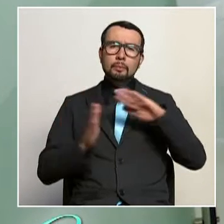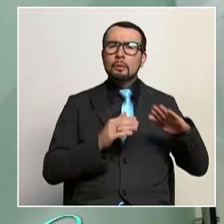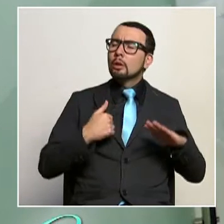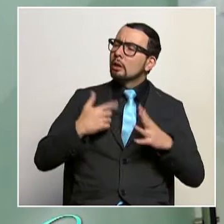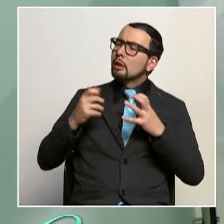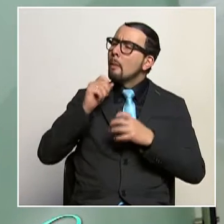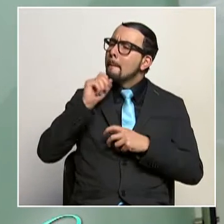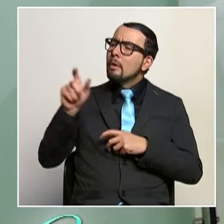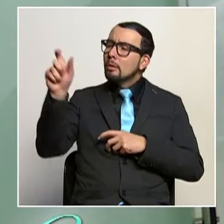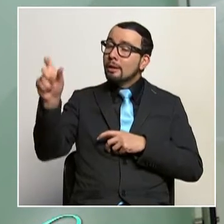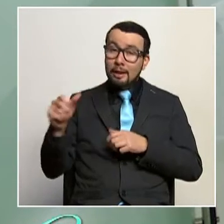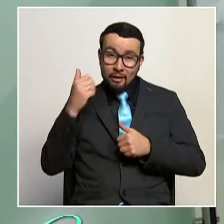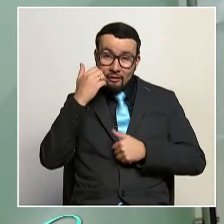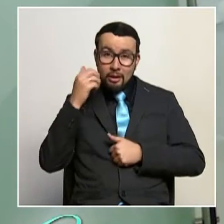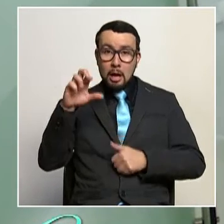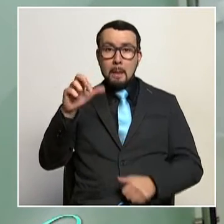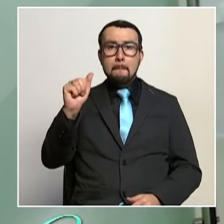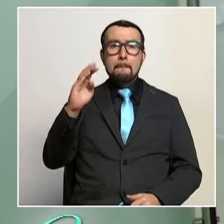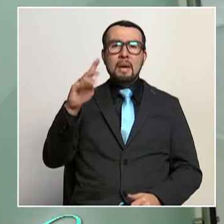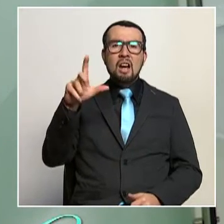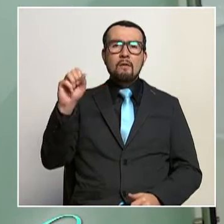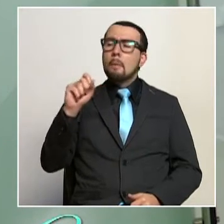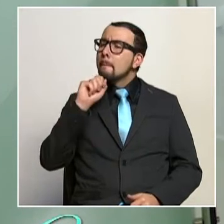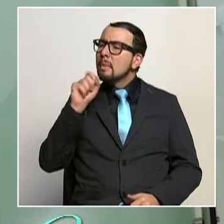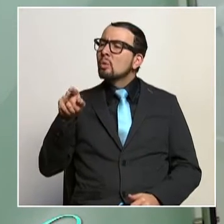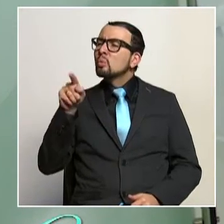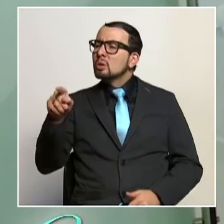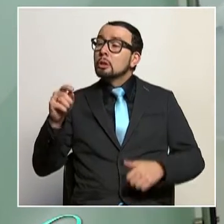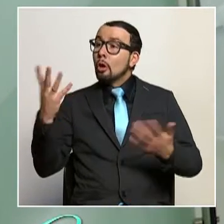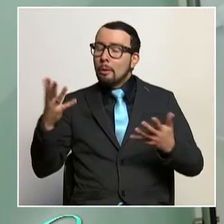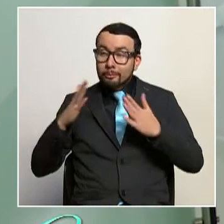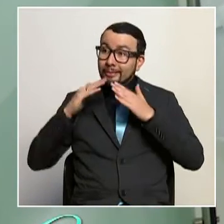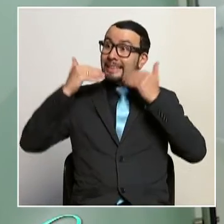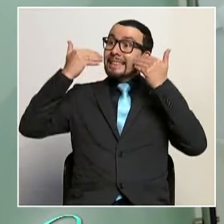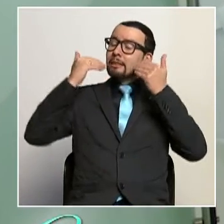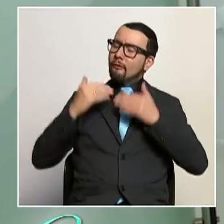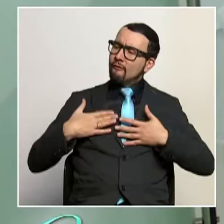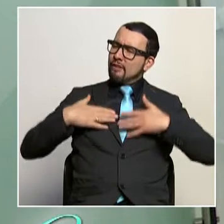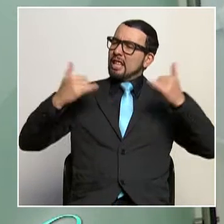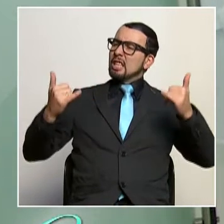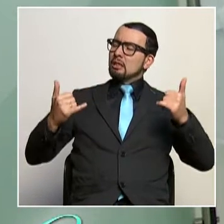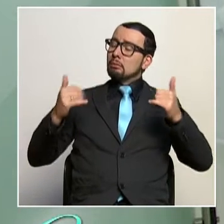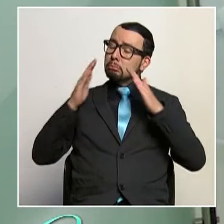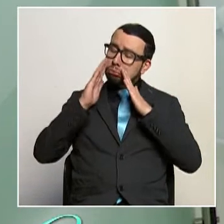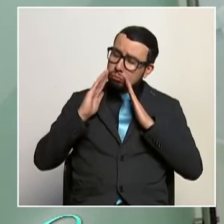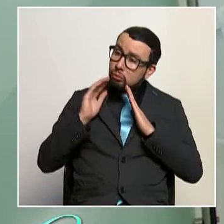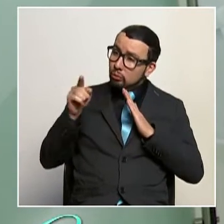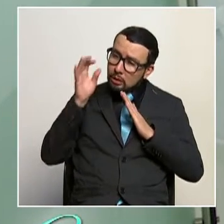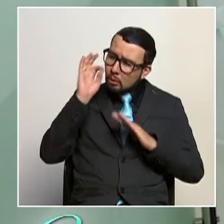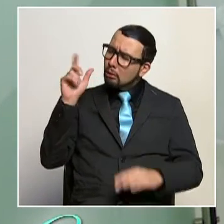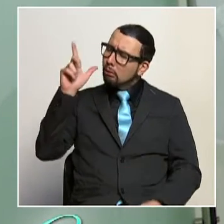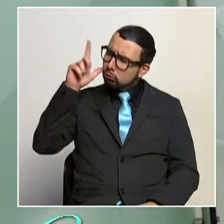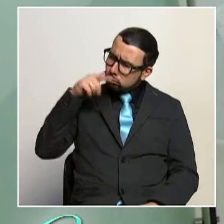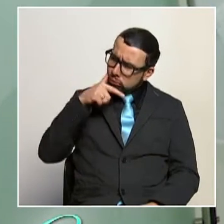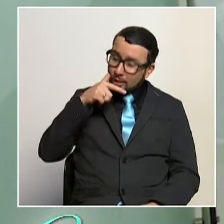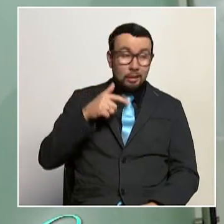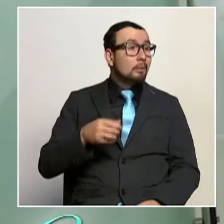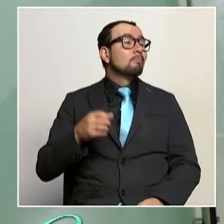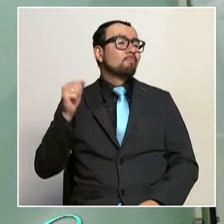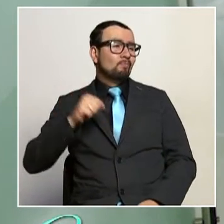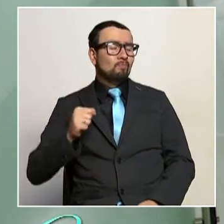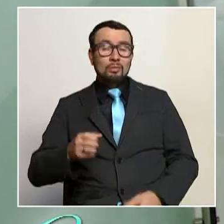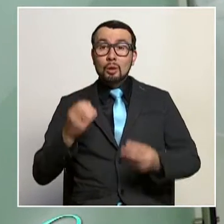Pablo cómo es su estado emocional. ¿Usted maneja, don Pablo, alguna tristeza? Sí, manejo un estrés